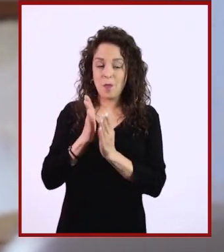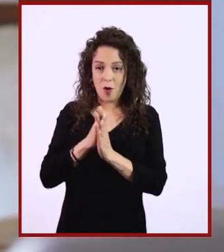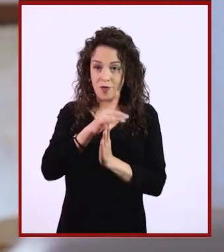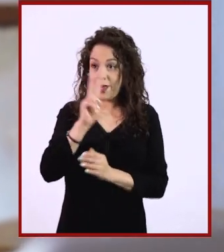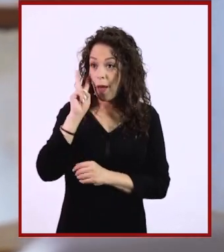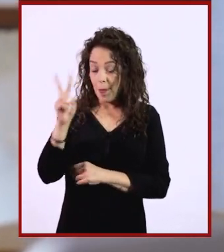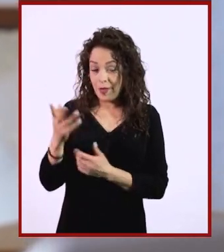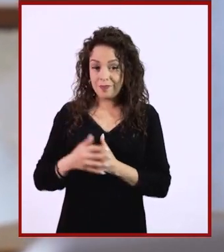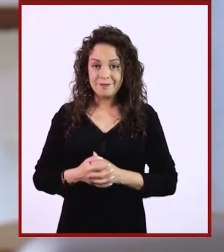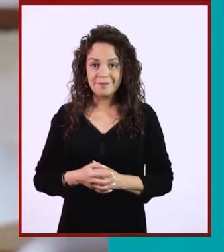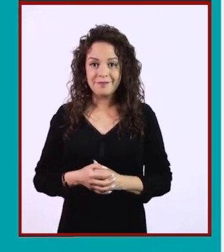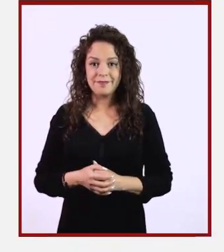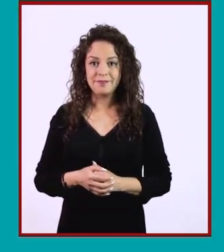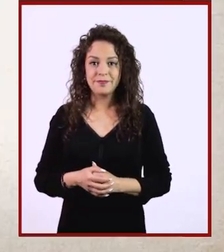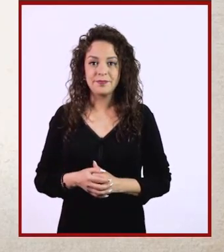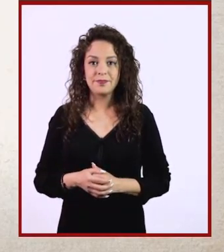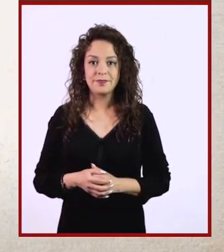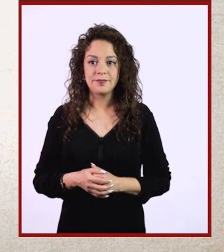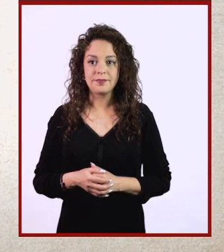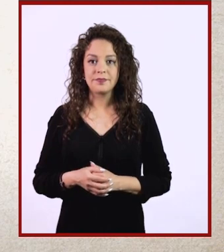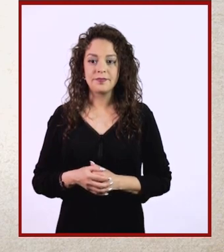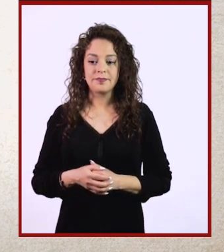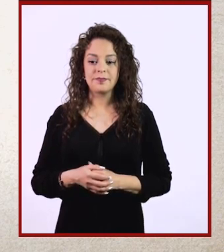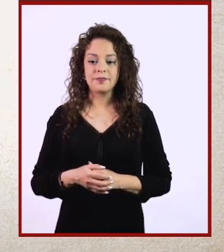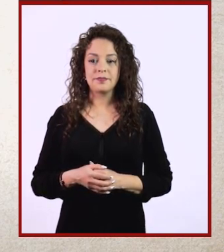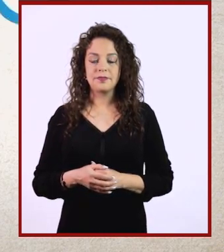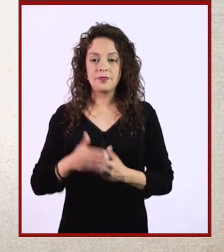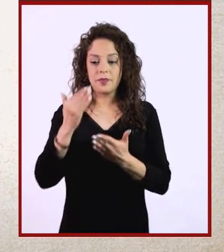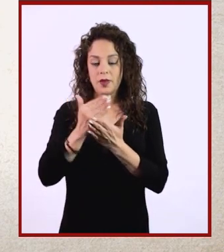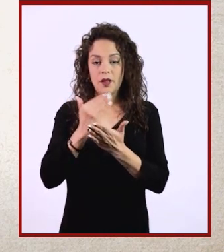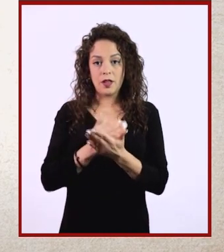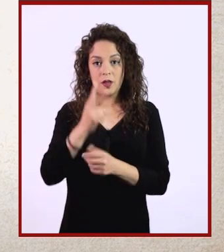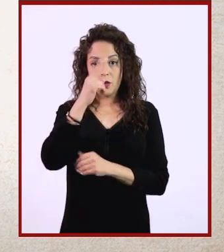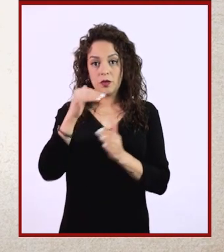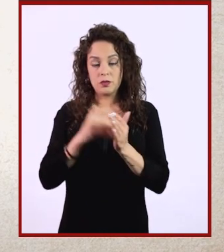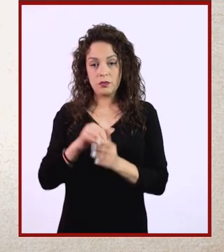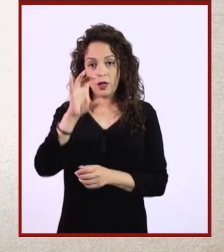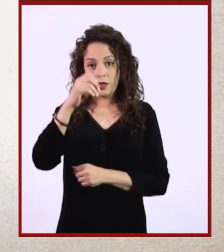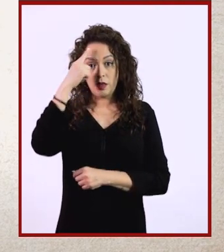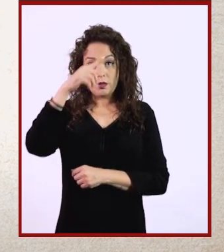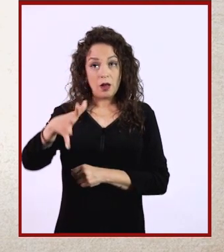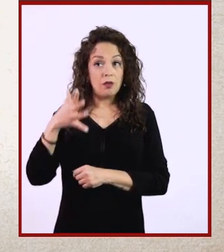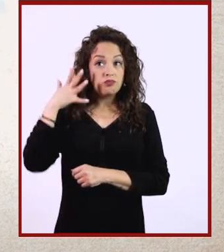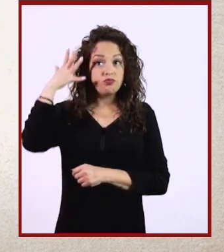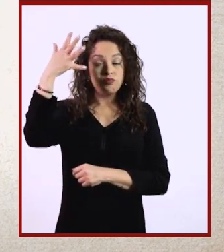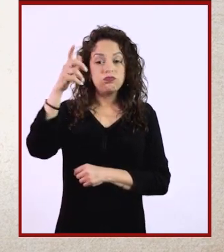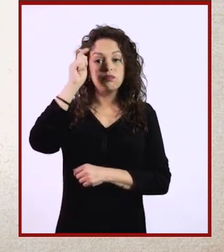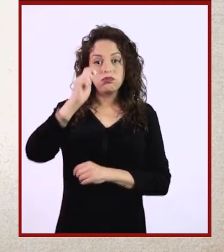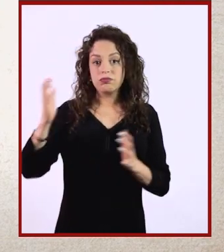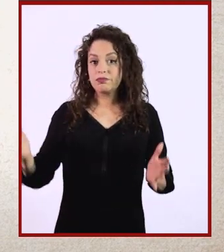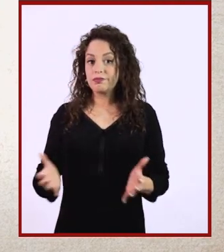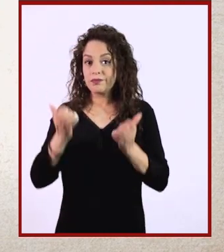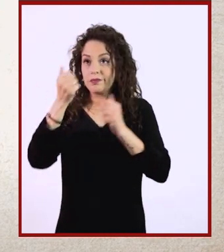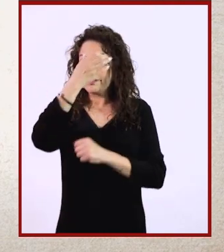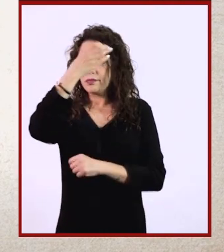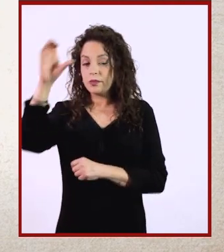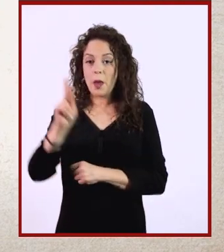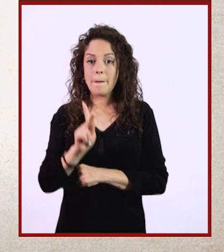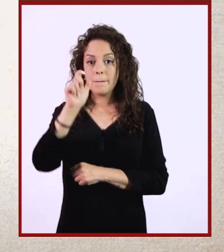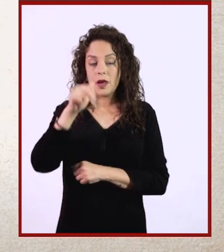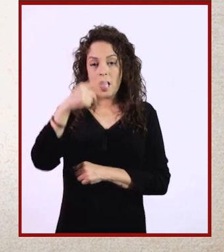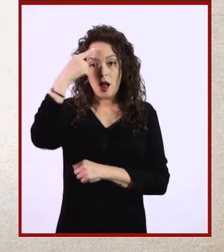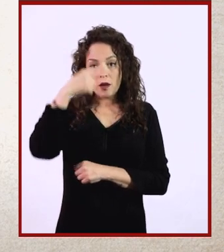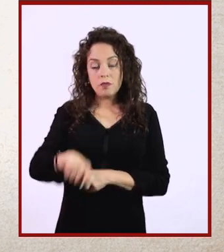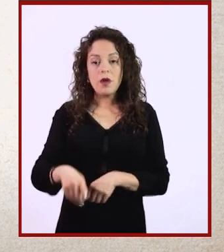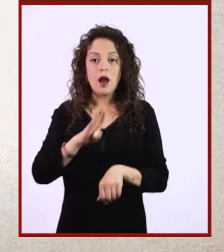ustedes también acompáñanos. La Agenda 2030 para el Desarrollo Sostenible es un plan de acción a favor de las personas,